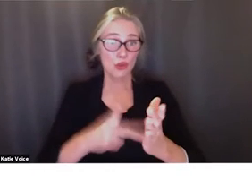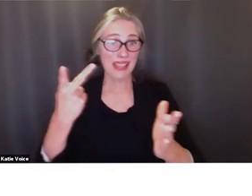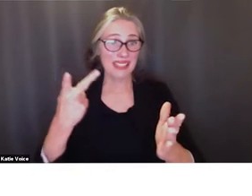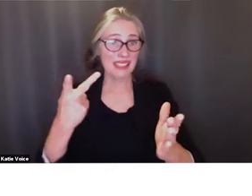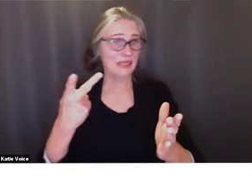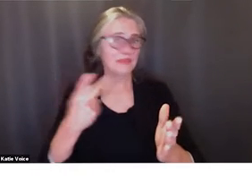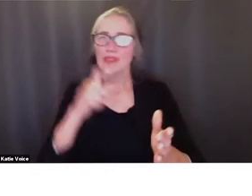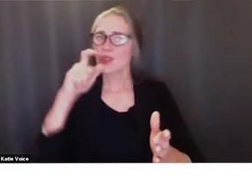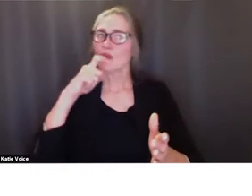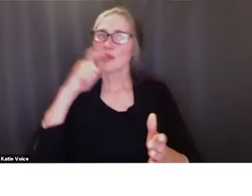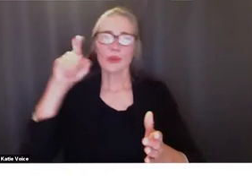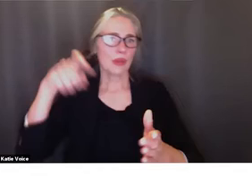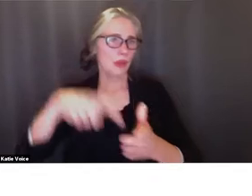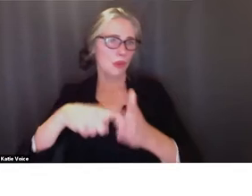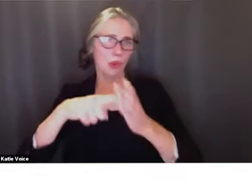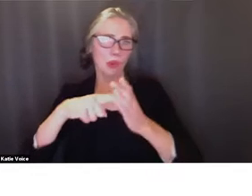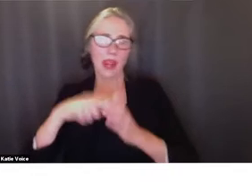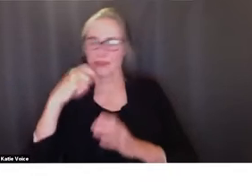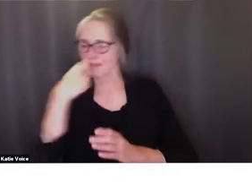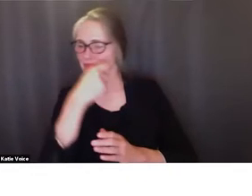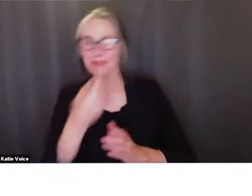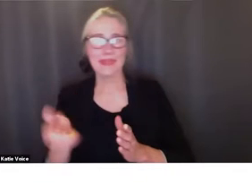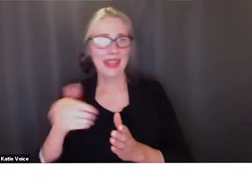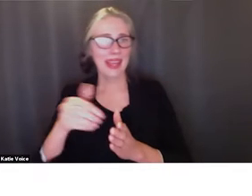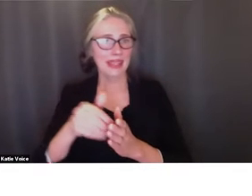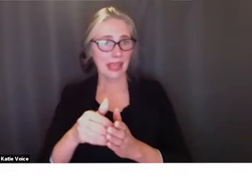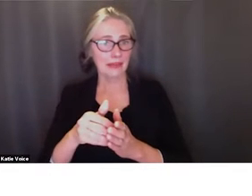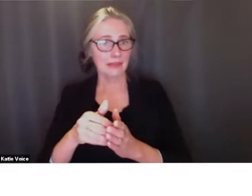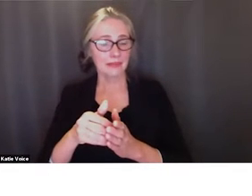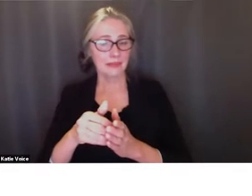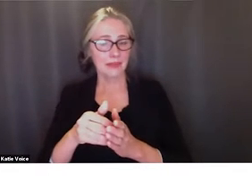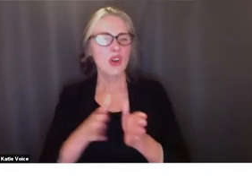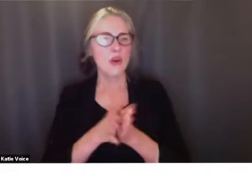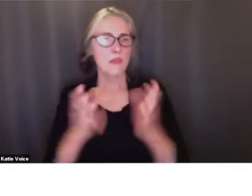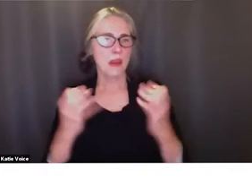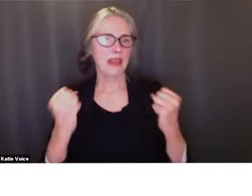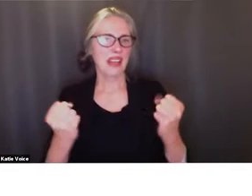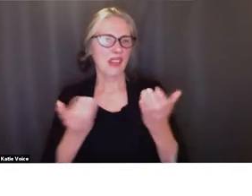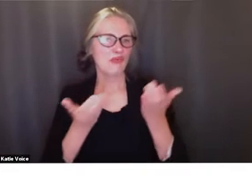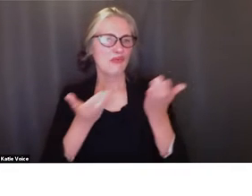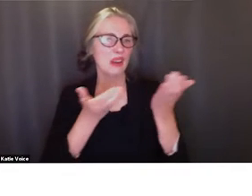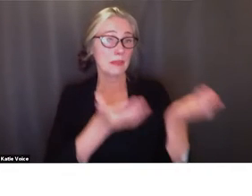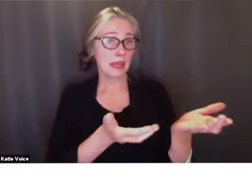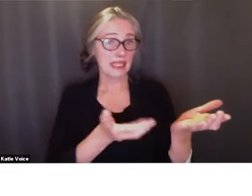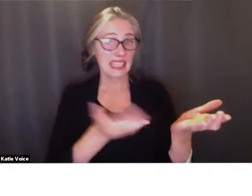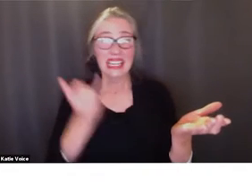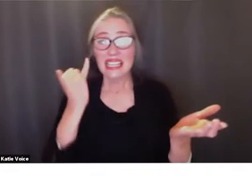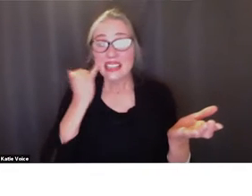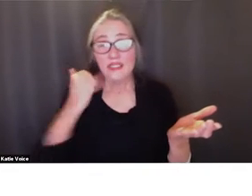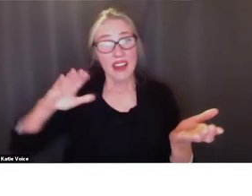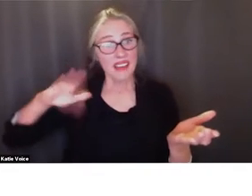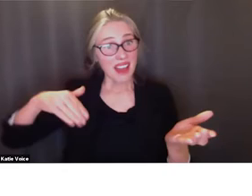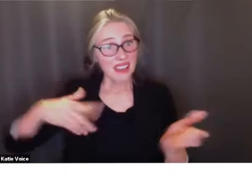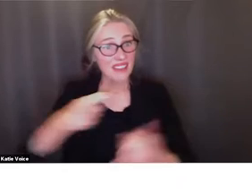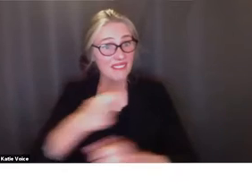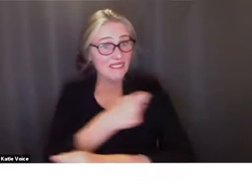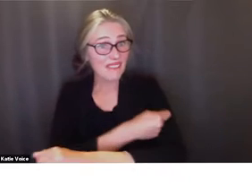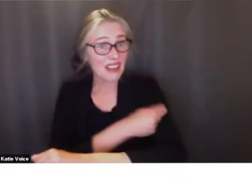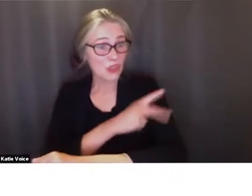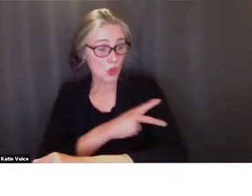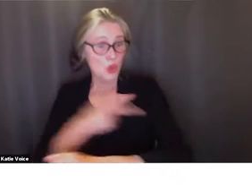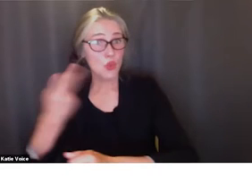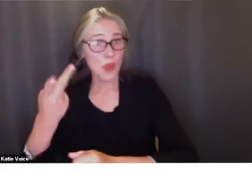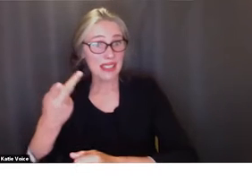por el Departamento de Salud Pública, que solamente tenemos que hacer pruebas de monitoreo para las personas que no están completamente vacunadas. Y